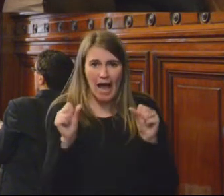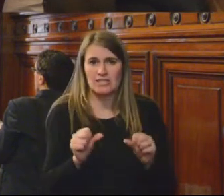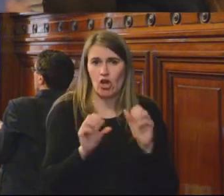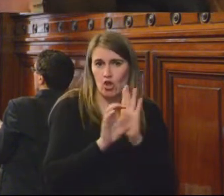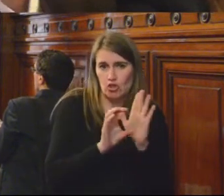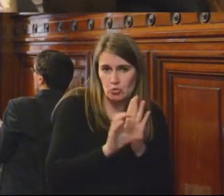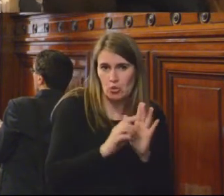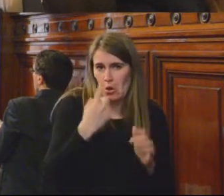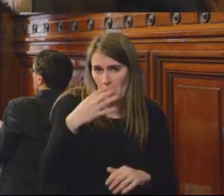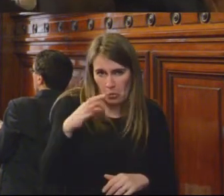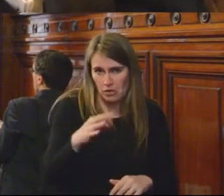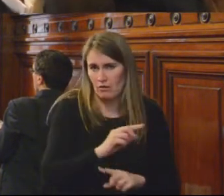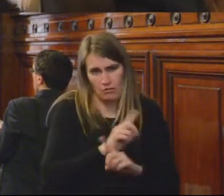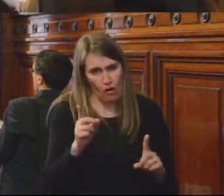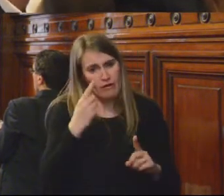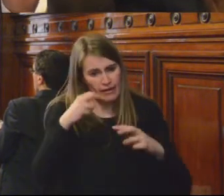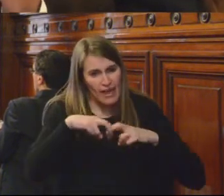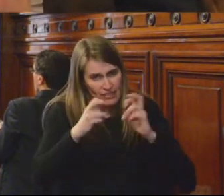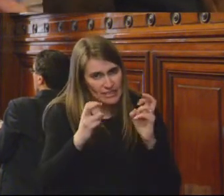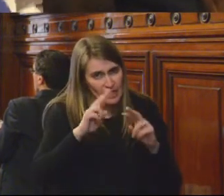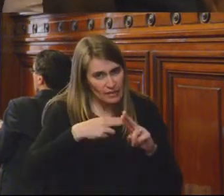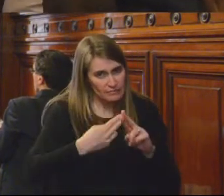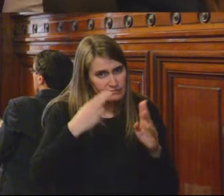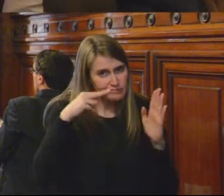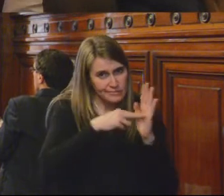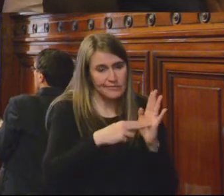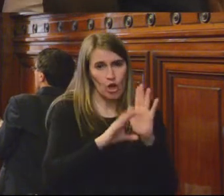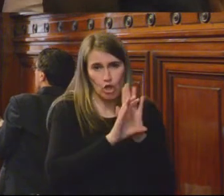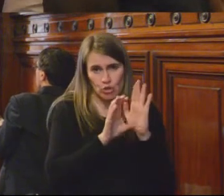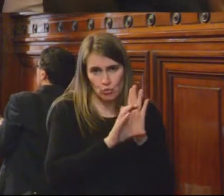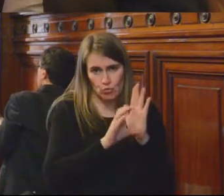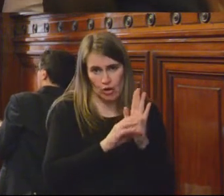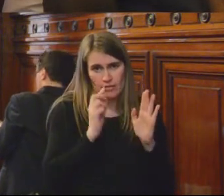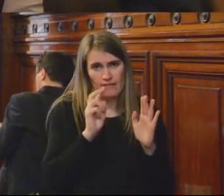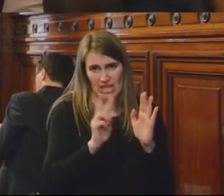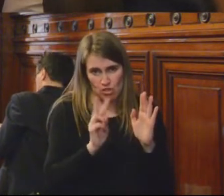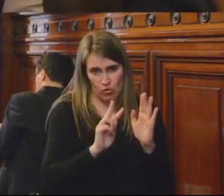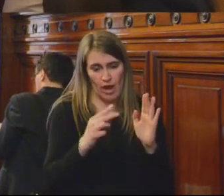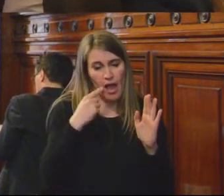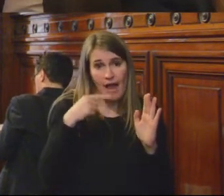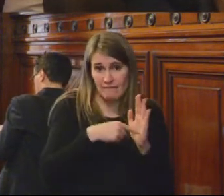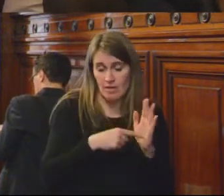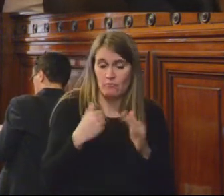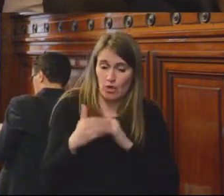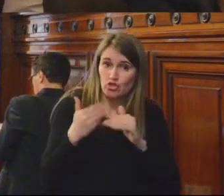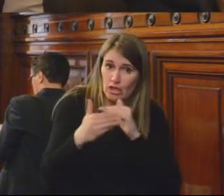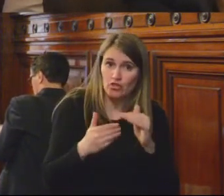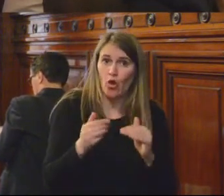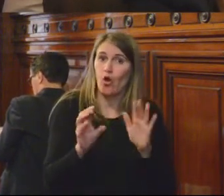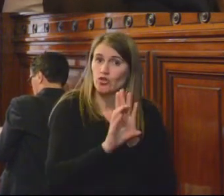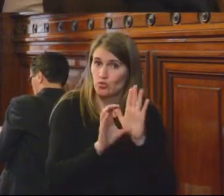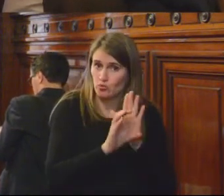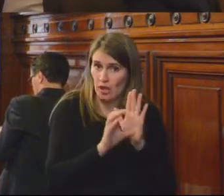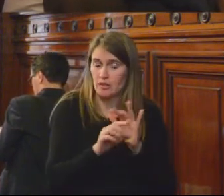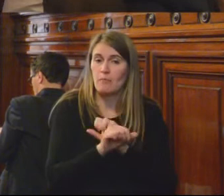es cierto. Revísese la Constitución venezolana, revísese otras experiencias de proceso constituyente. Yo invito a que la Comisión pueda ver,